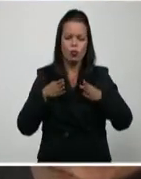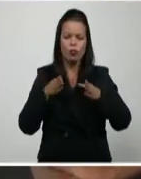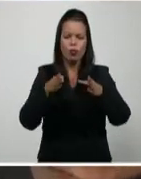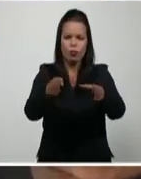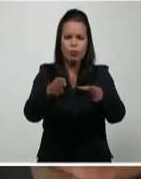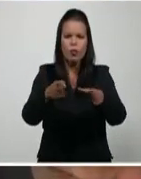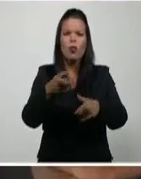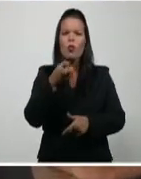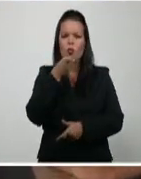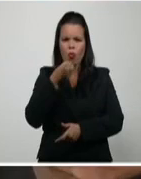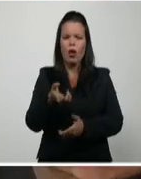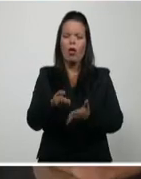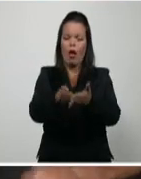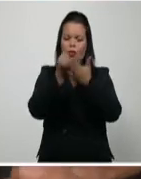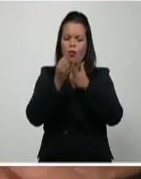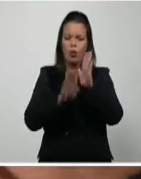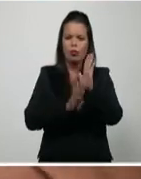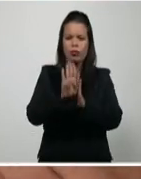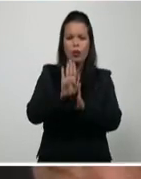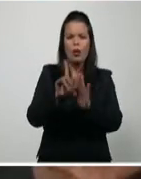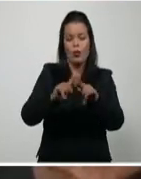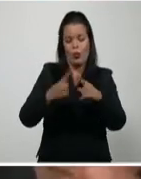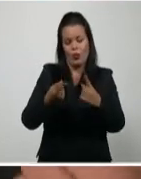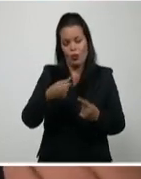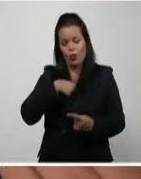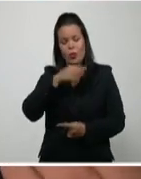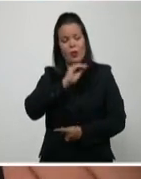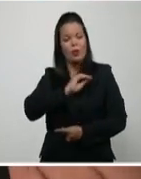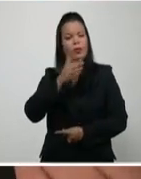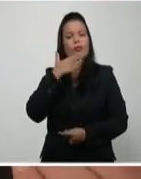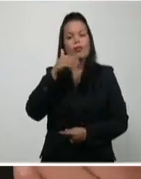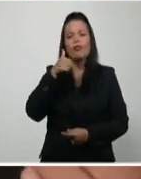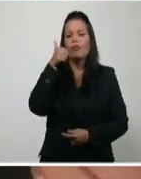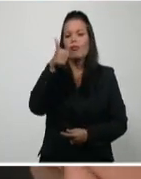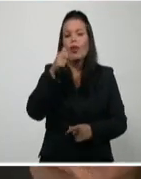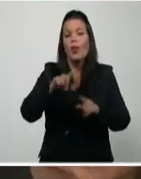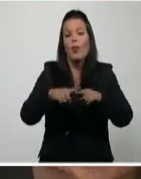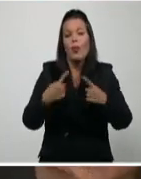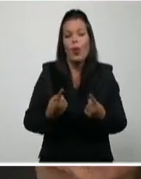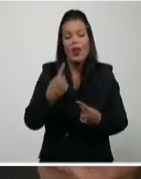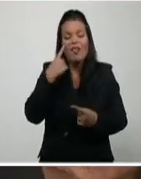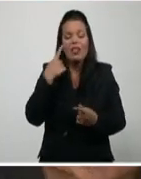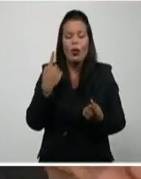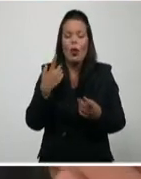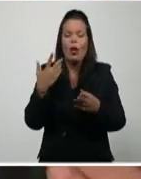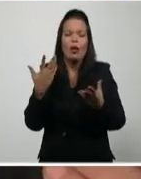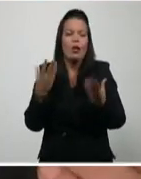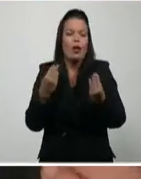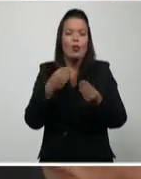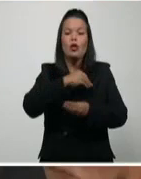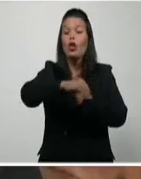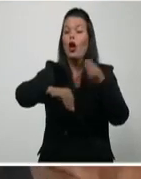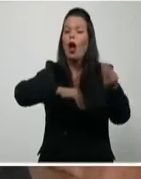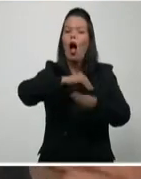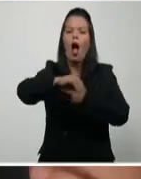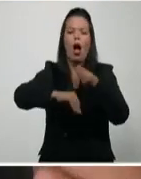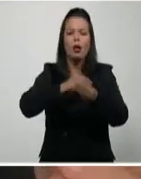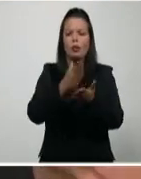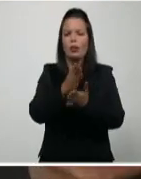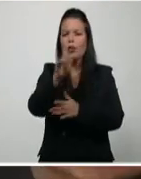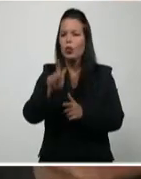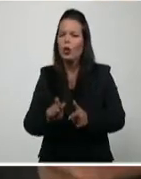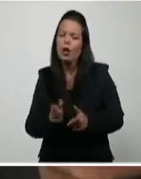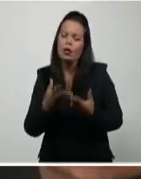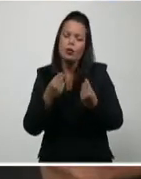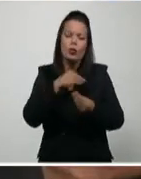y estoy muy reconfortado porque he visto cómo se van transformando poco a poco, este mundo